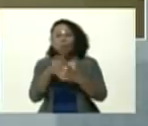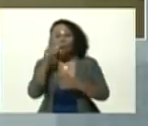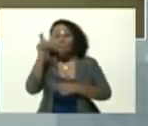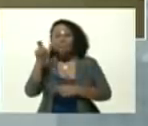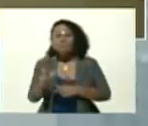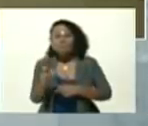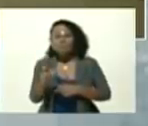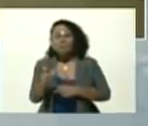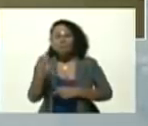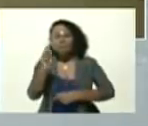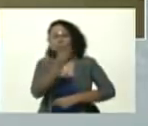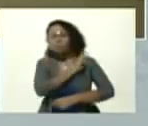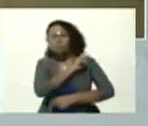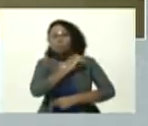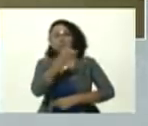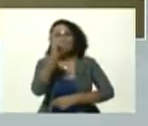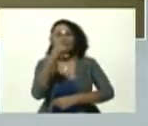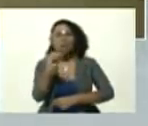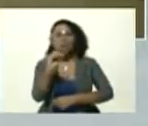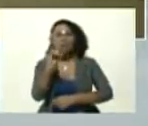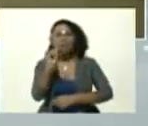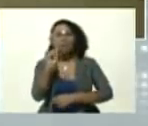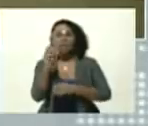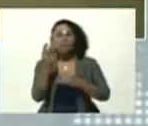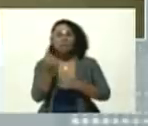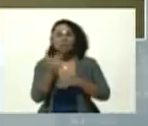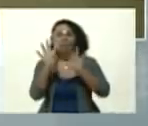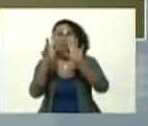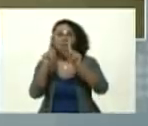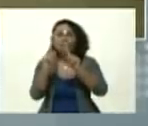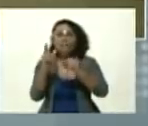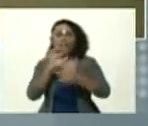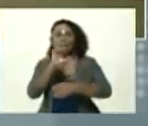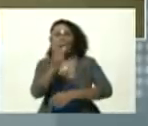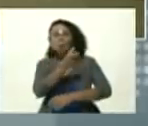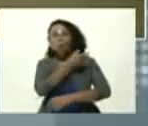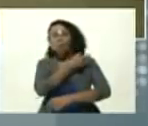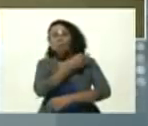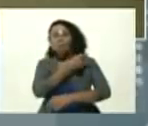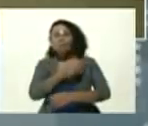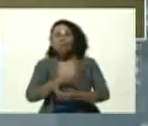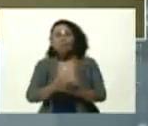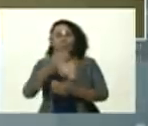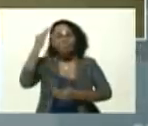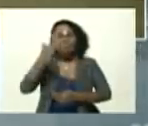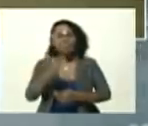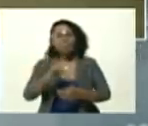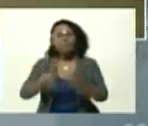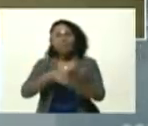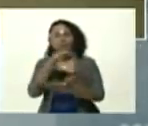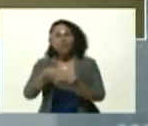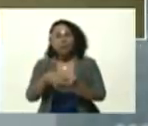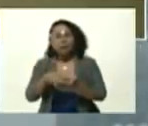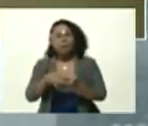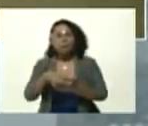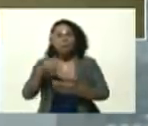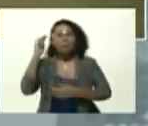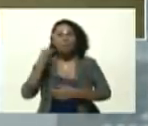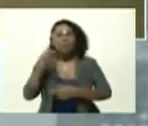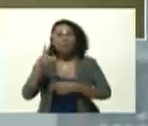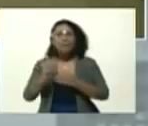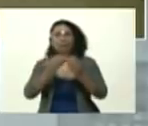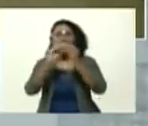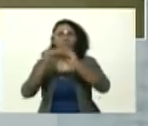Ramos, comandante de la zona número 11 de la Guardia Nacional Bolivariana, en las obras de